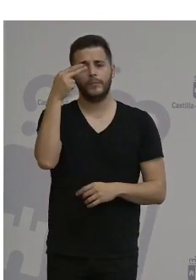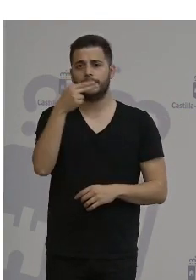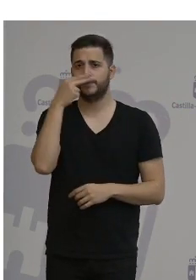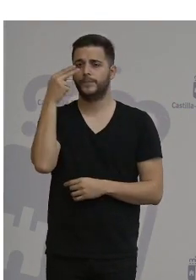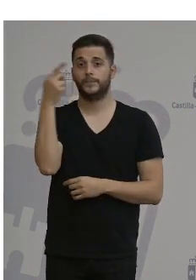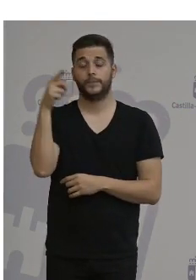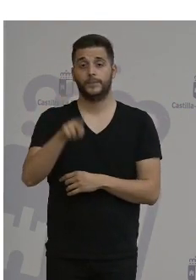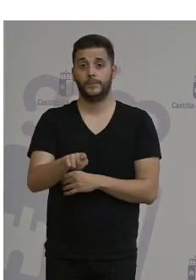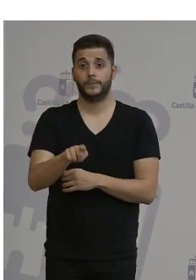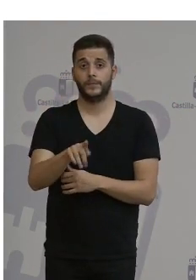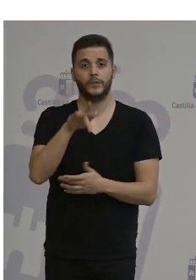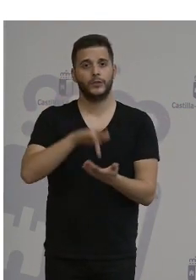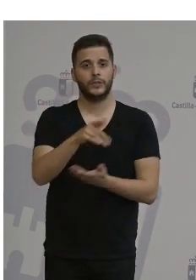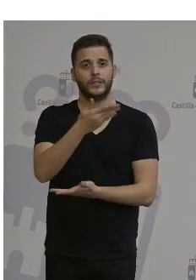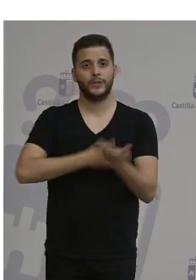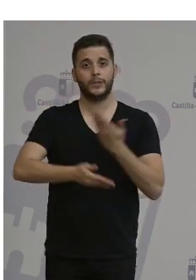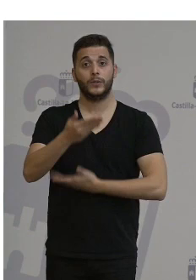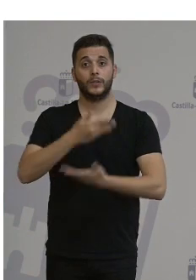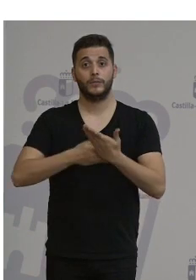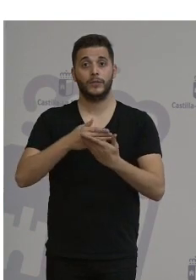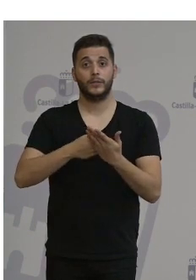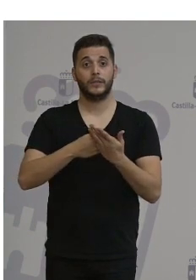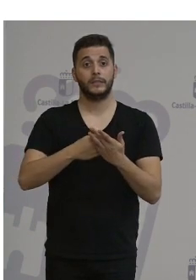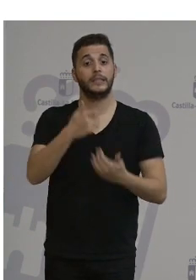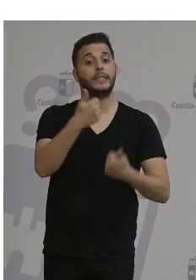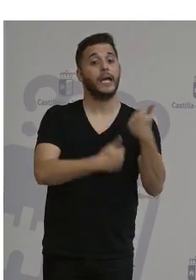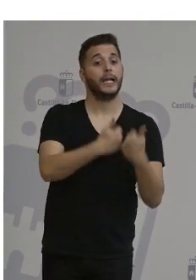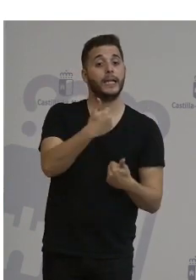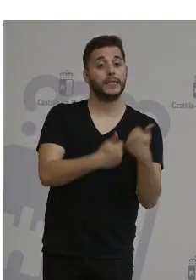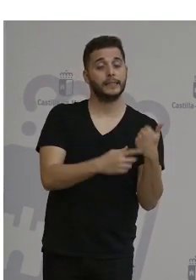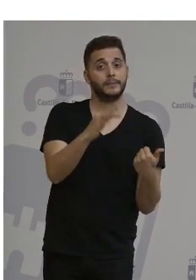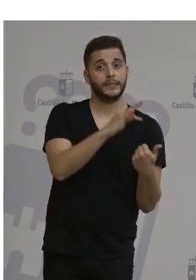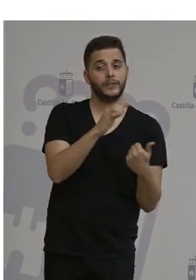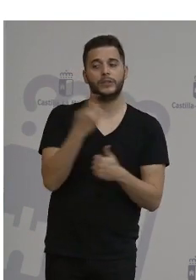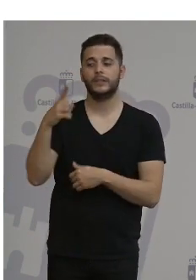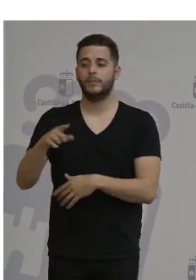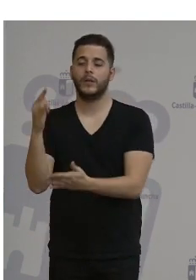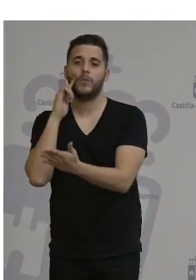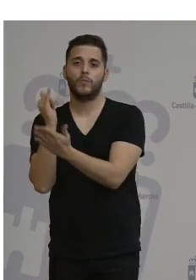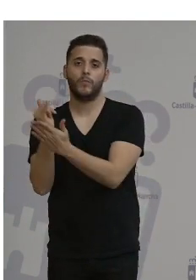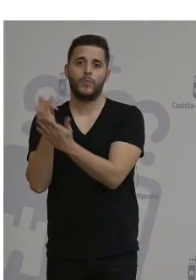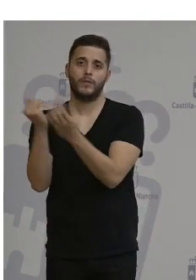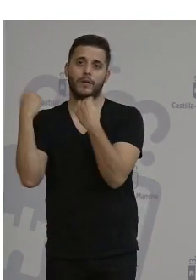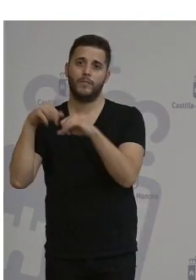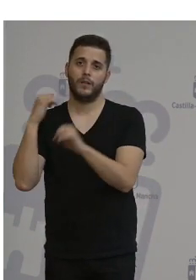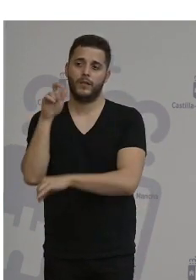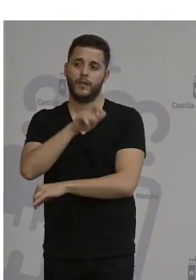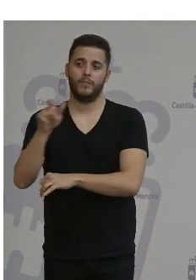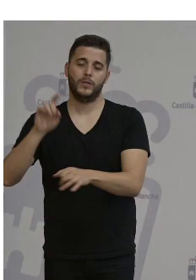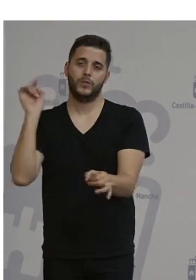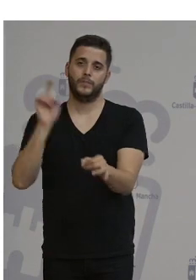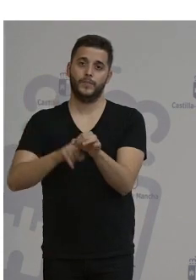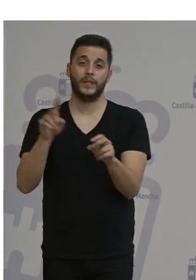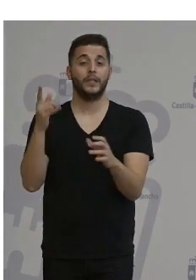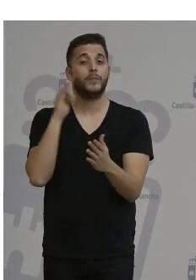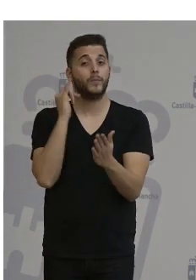esta colaboración tanto en el examen teórico como en la prueba práctica que tuvieron hacer los opositores, en la prueba de